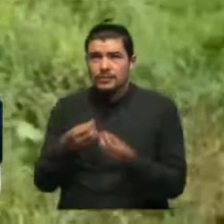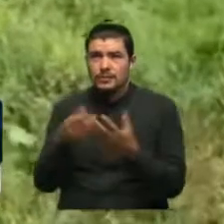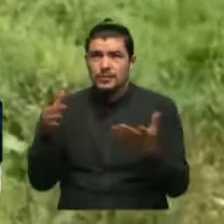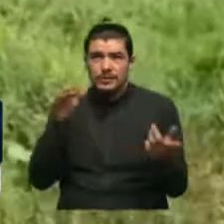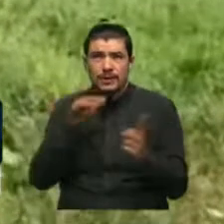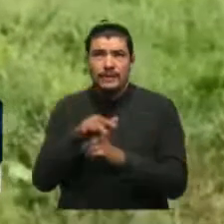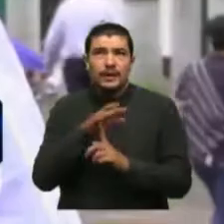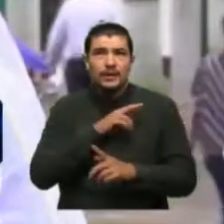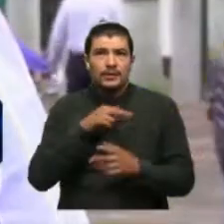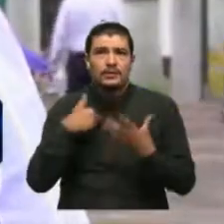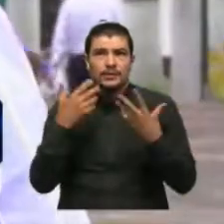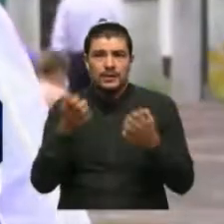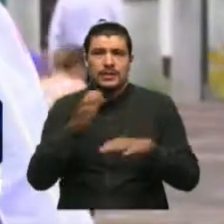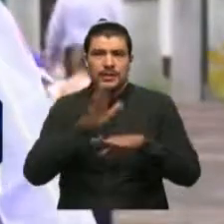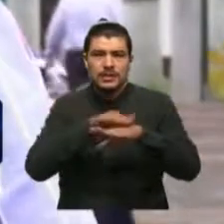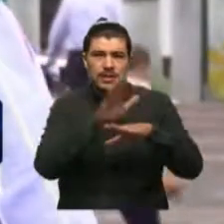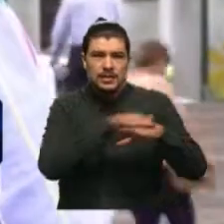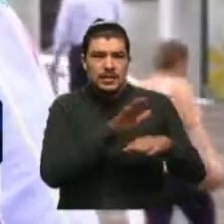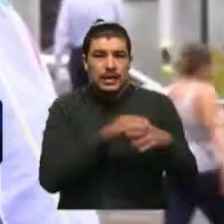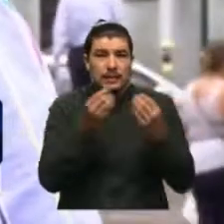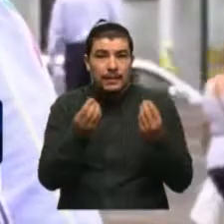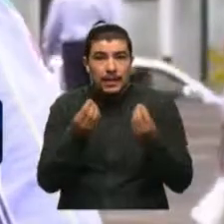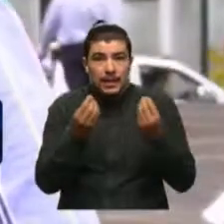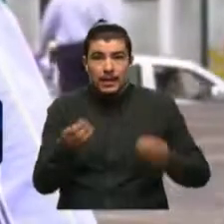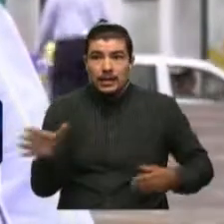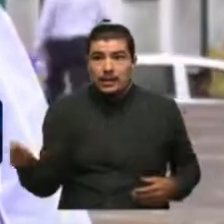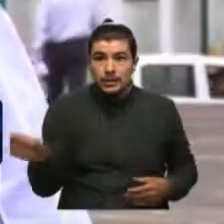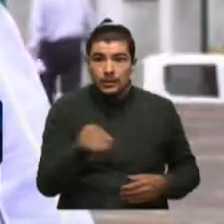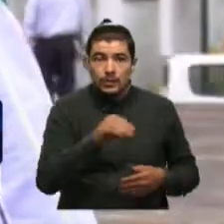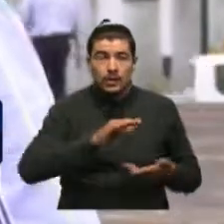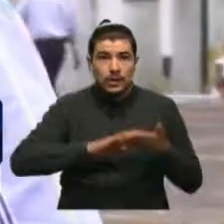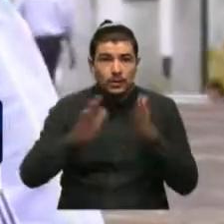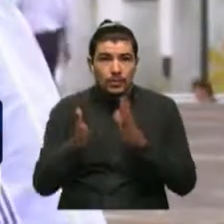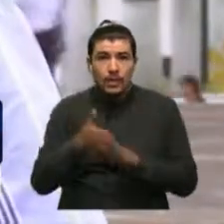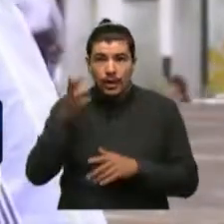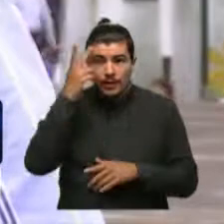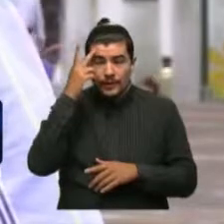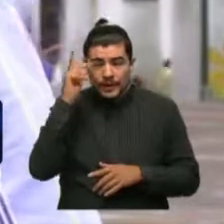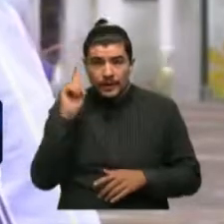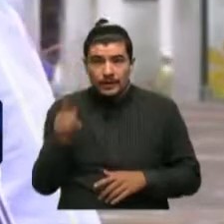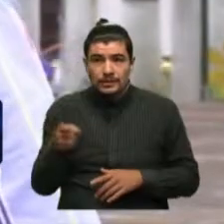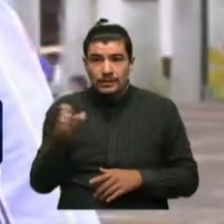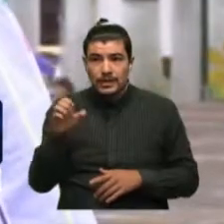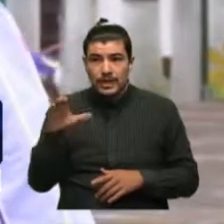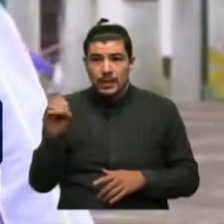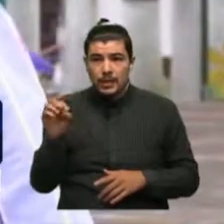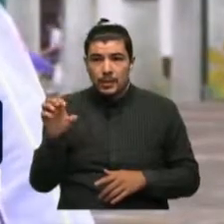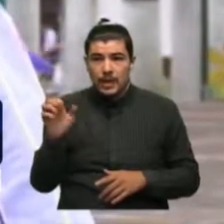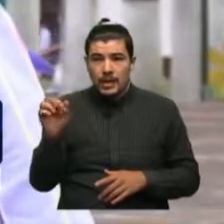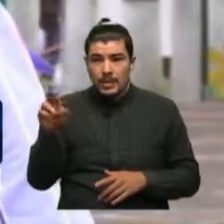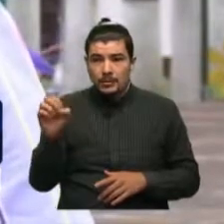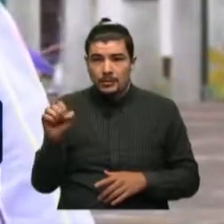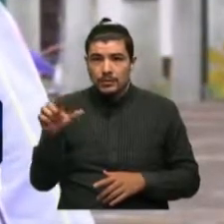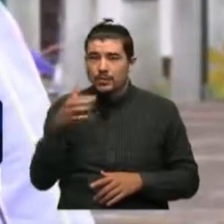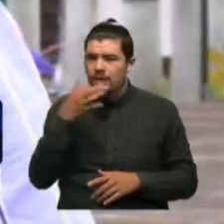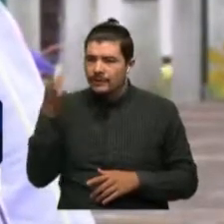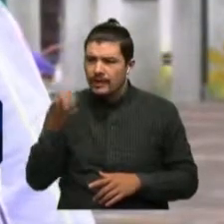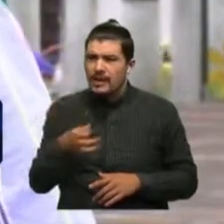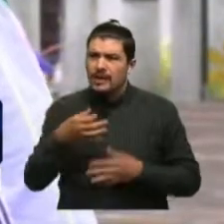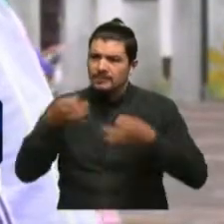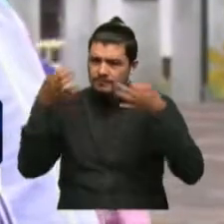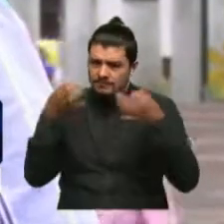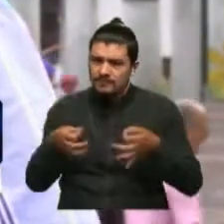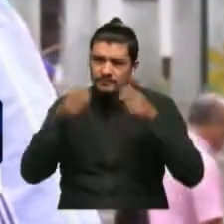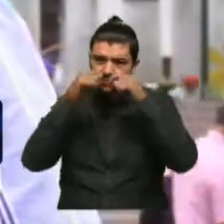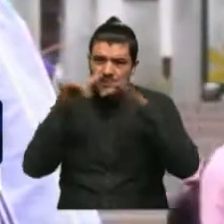Entonces queremos hacer llamar la atención para que las autoridades y obviamente Ecopetrol hagan realidad esto, un descontaminado